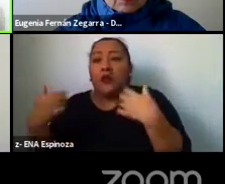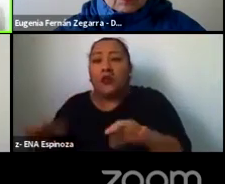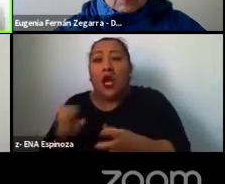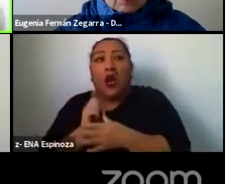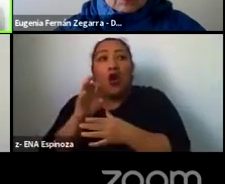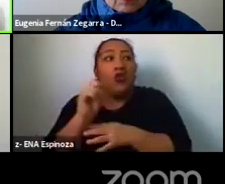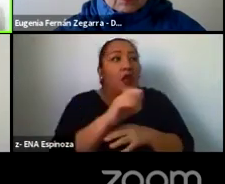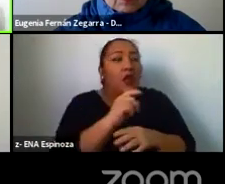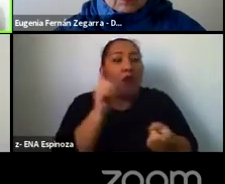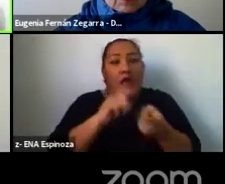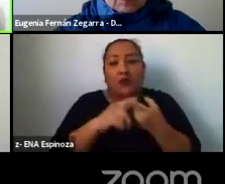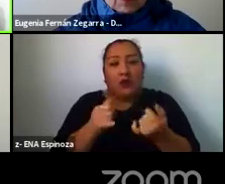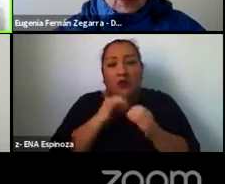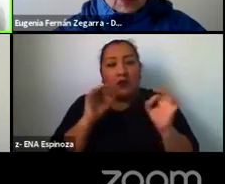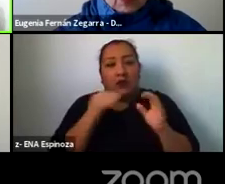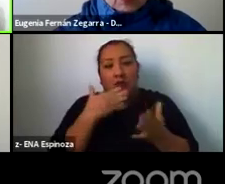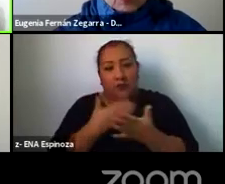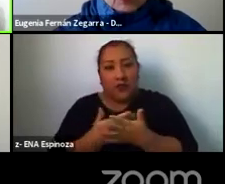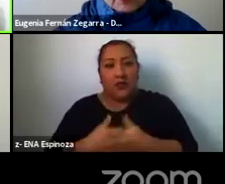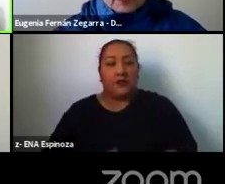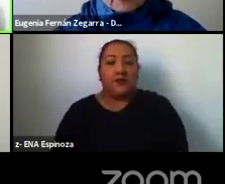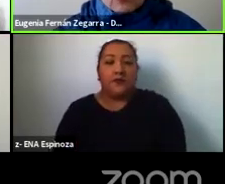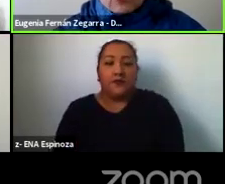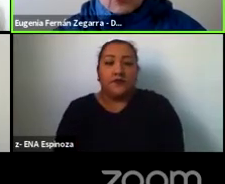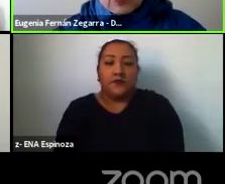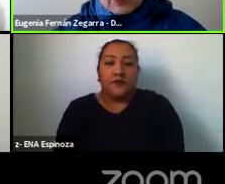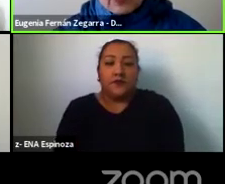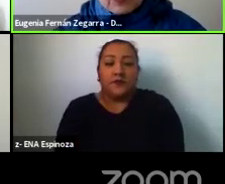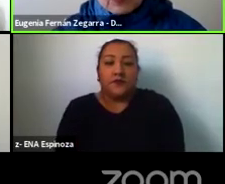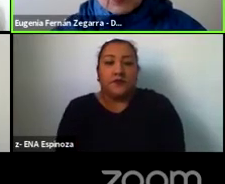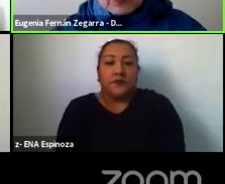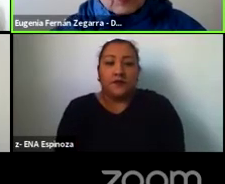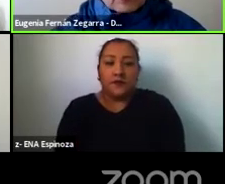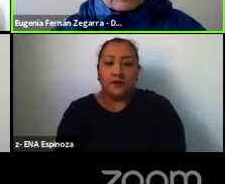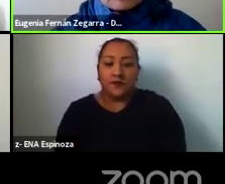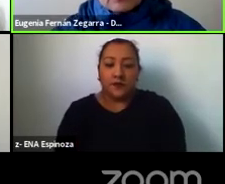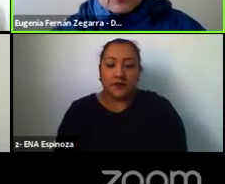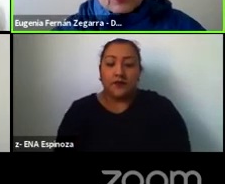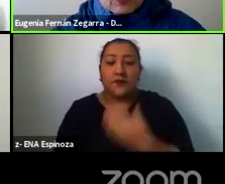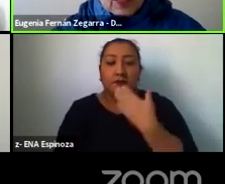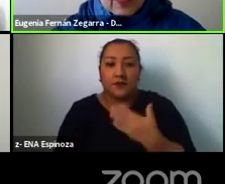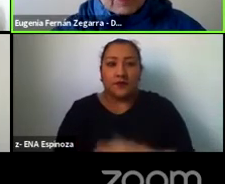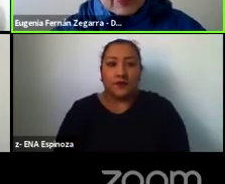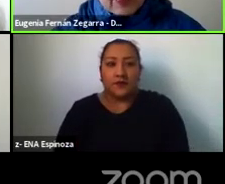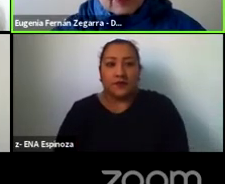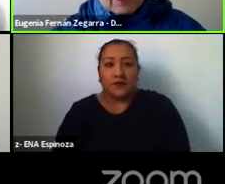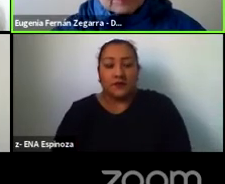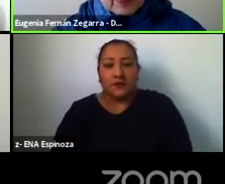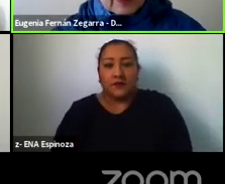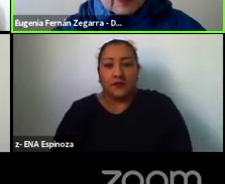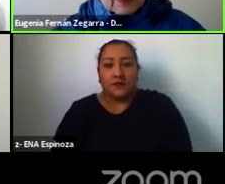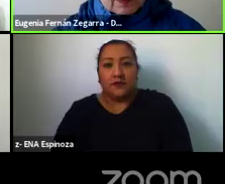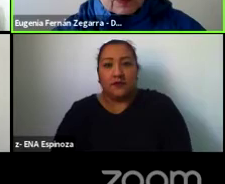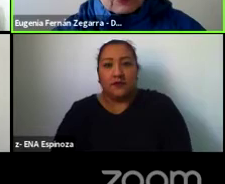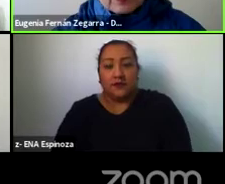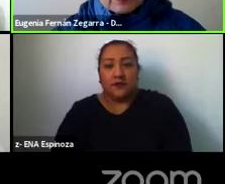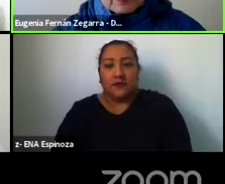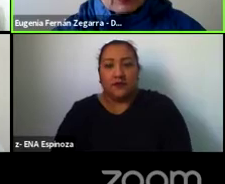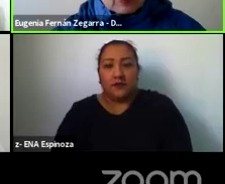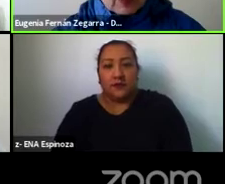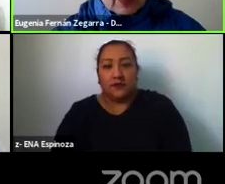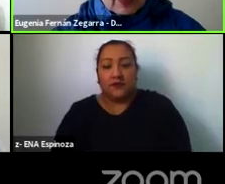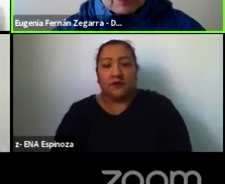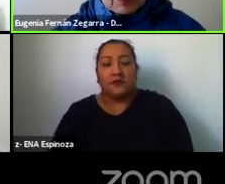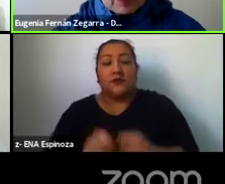día de hoy. Gracias. Muchas gracias, doctor Illanes, por cumplir con el tiempo. El doctor Ángel María Manrique, de la